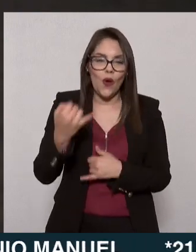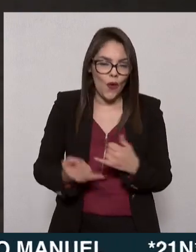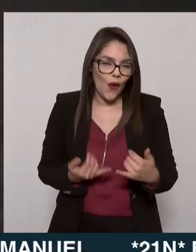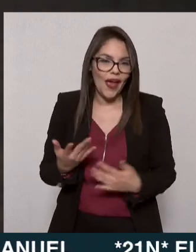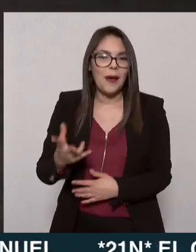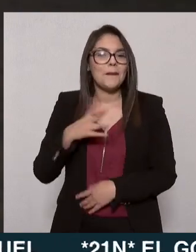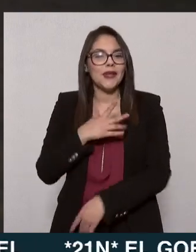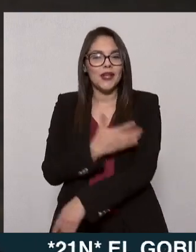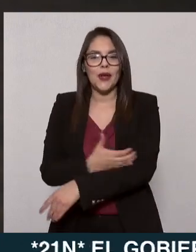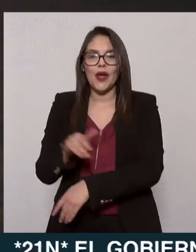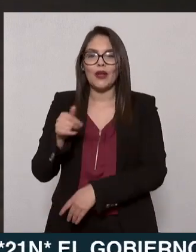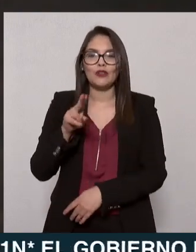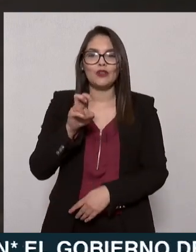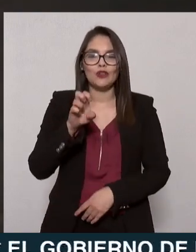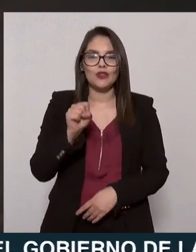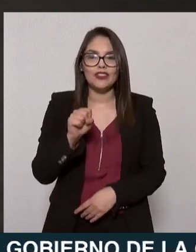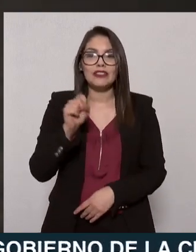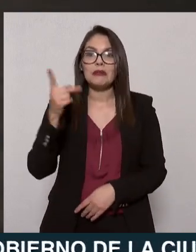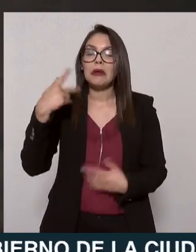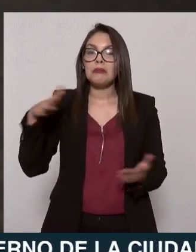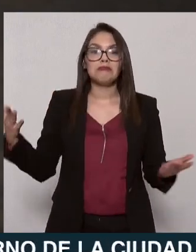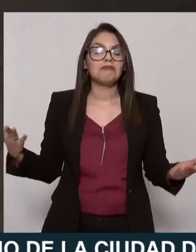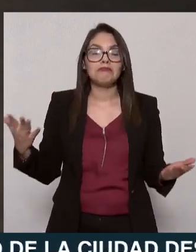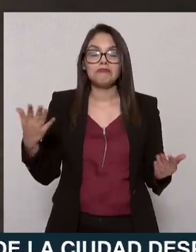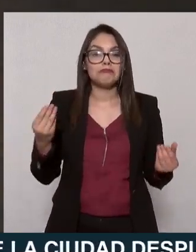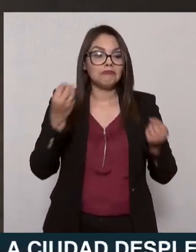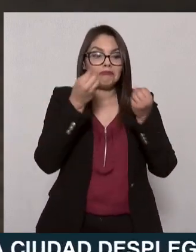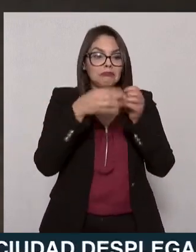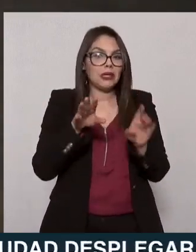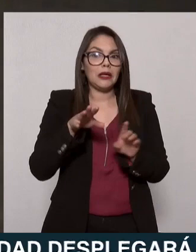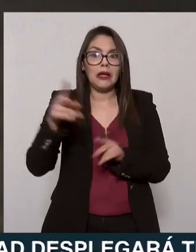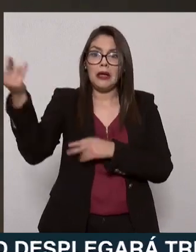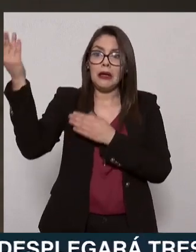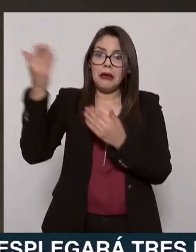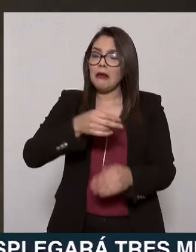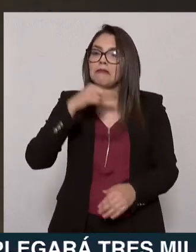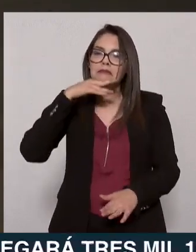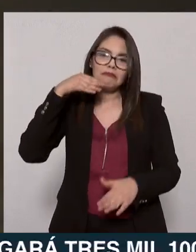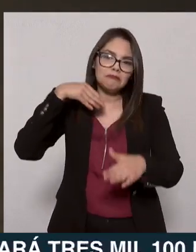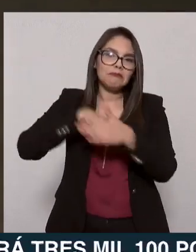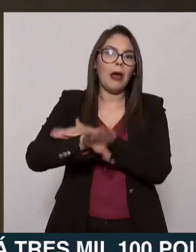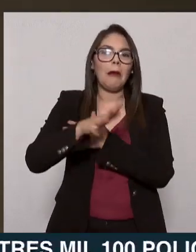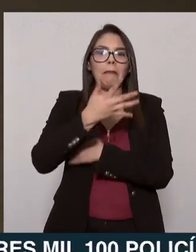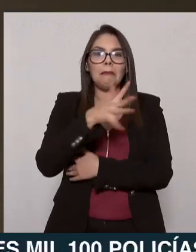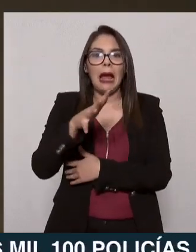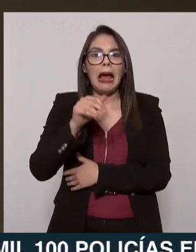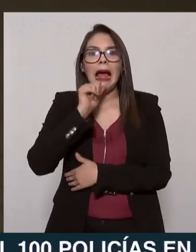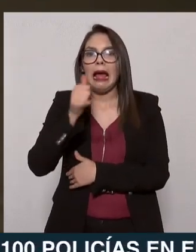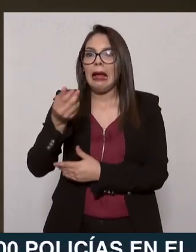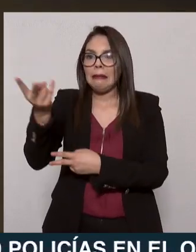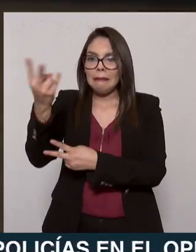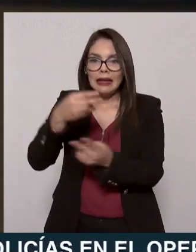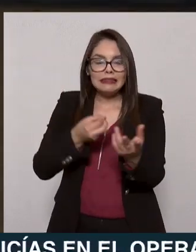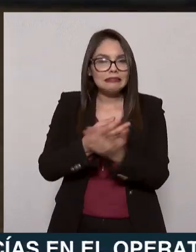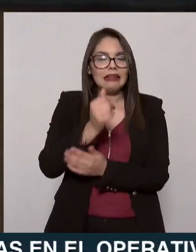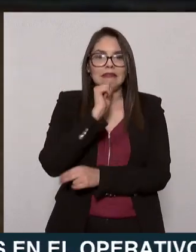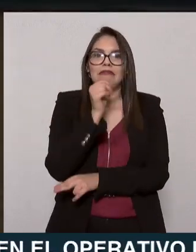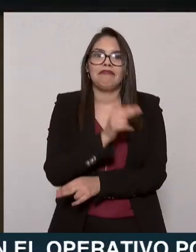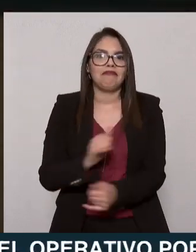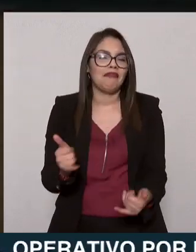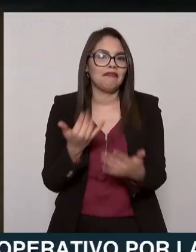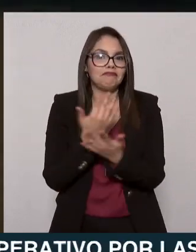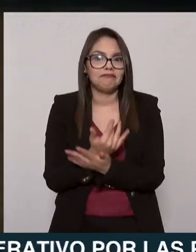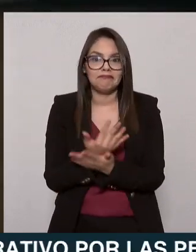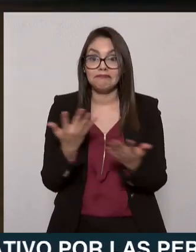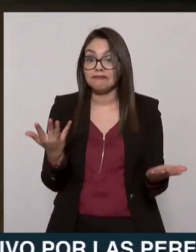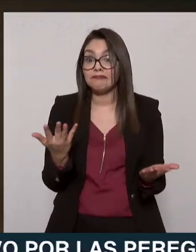compañero Jesús Arias, solo que se perdió, así como llegó, se aventó al mar y no sale Chucho. Ahora, ¿cómo